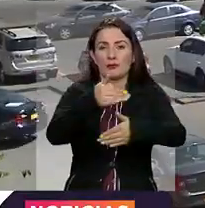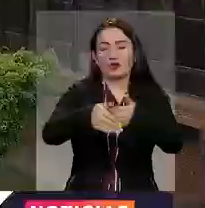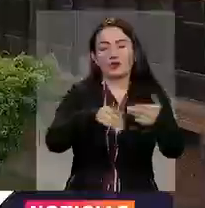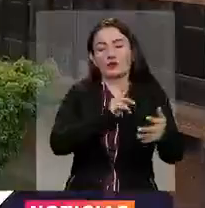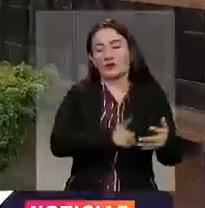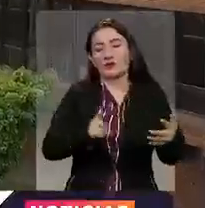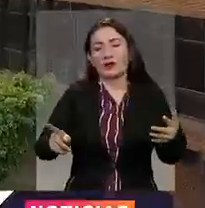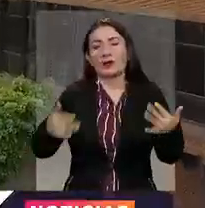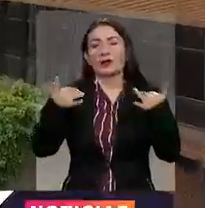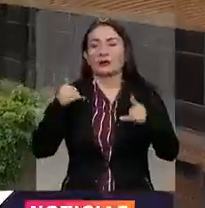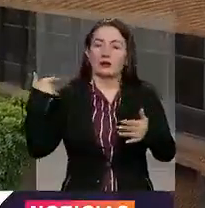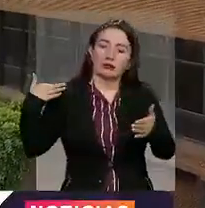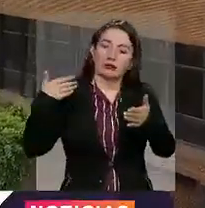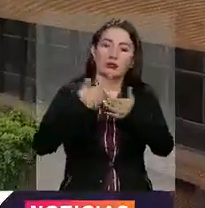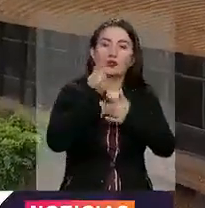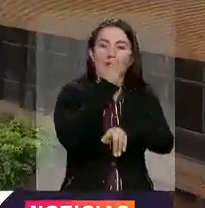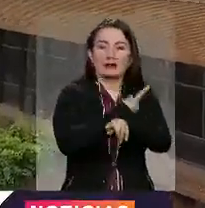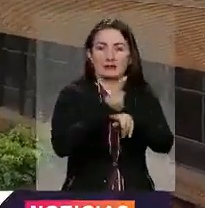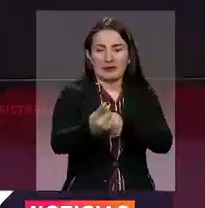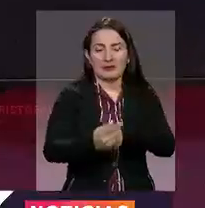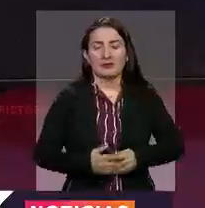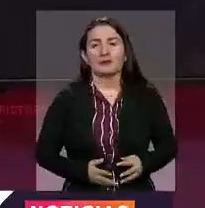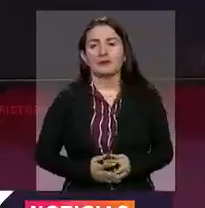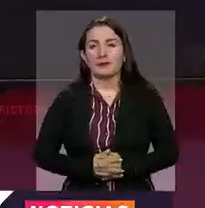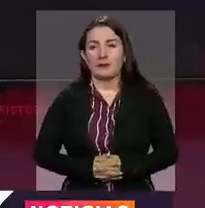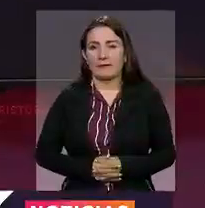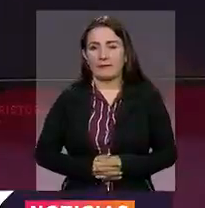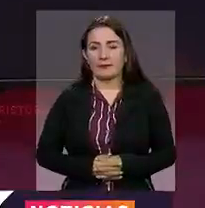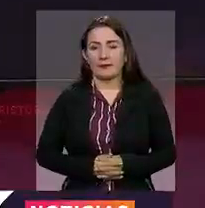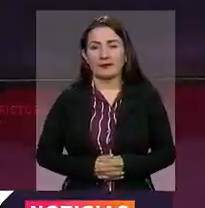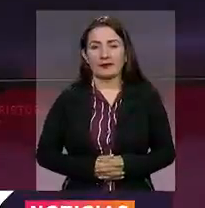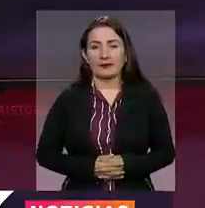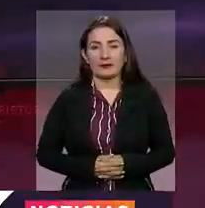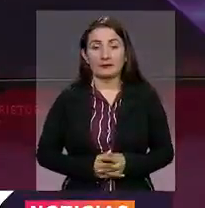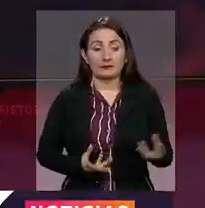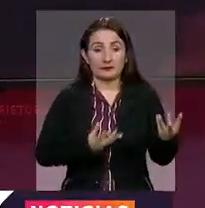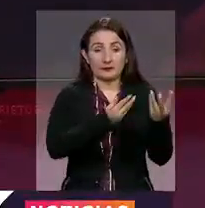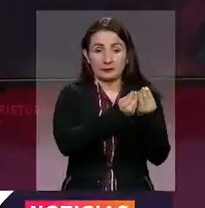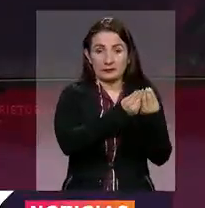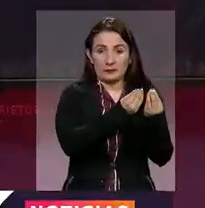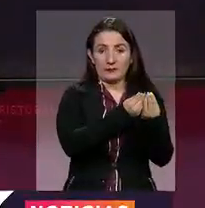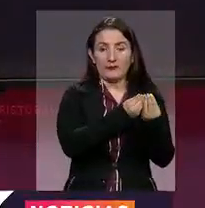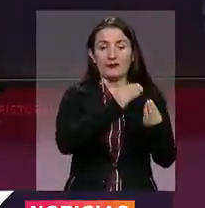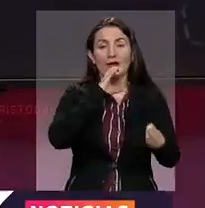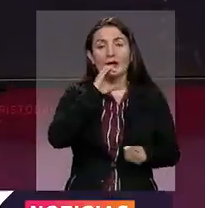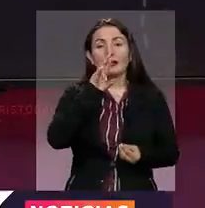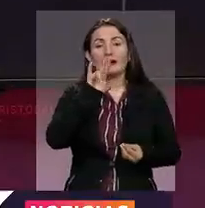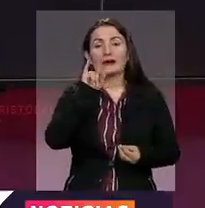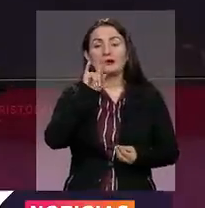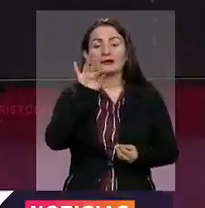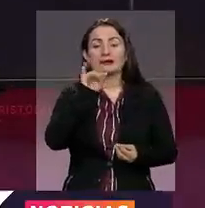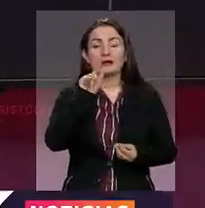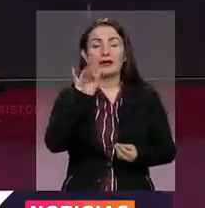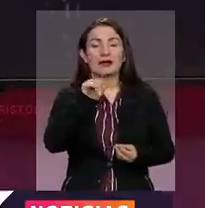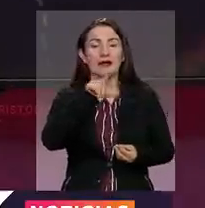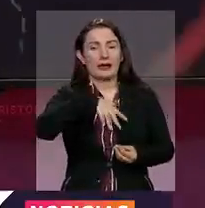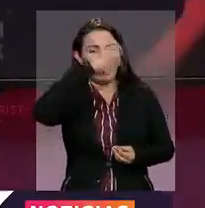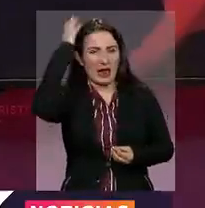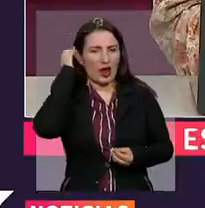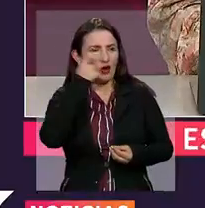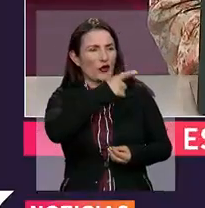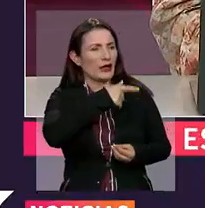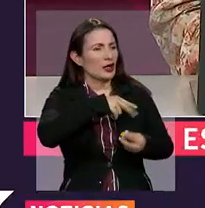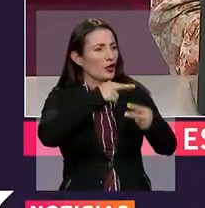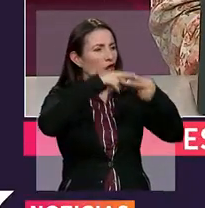escrutinio que ya cumple una semana. Precisamente nuestro compañero Cristian León se encuentra en Corferias. Cristian, ¿cómo